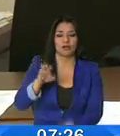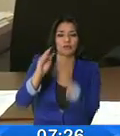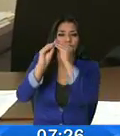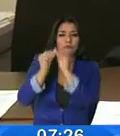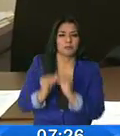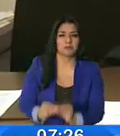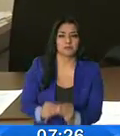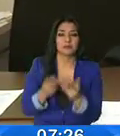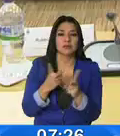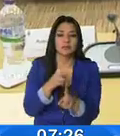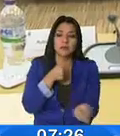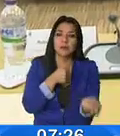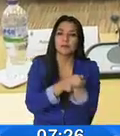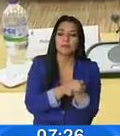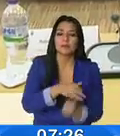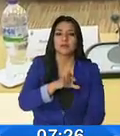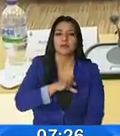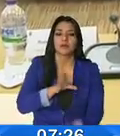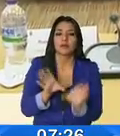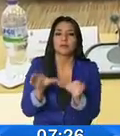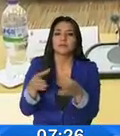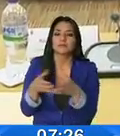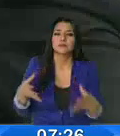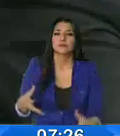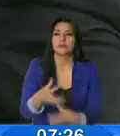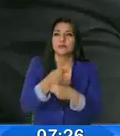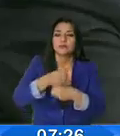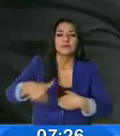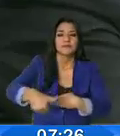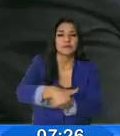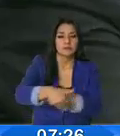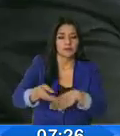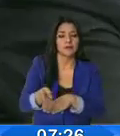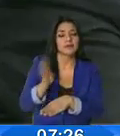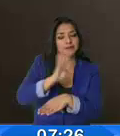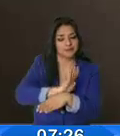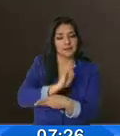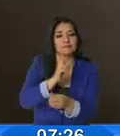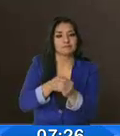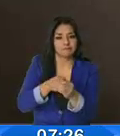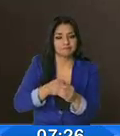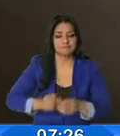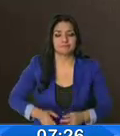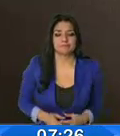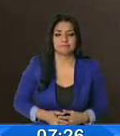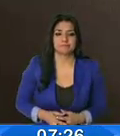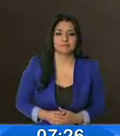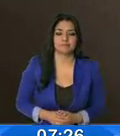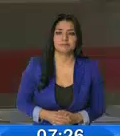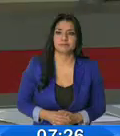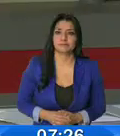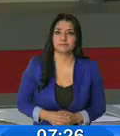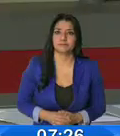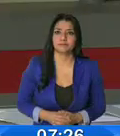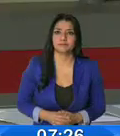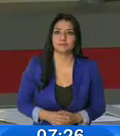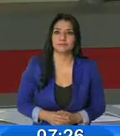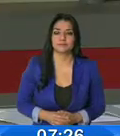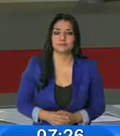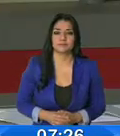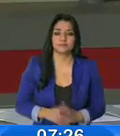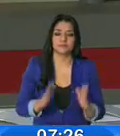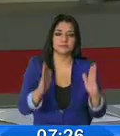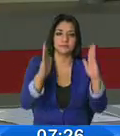estaría brindando sus aportes técnicos a la Comisión de Seguridad Fronteriza de la Asamblea Nacional. Informó Javier Rosero.